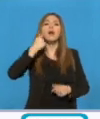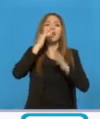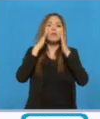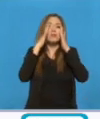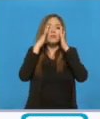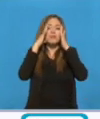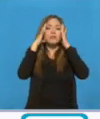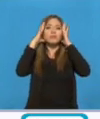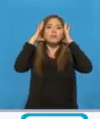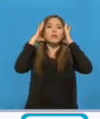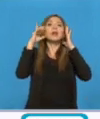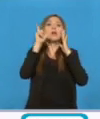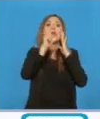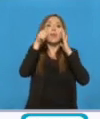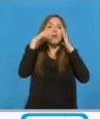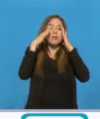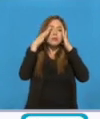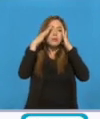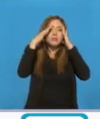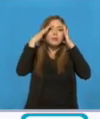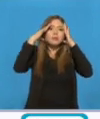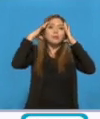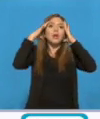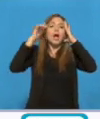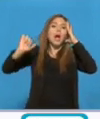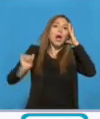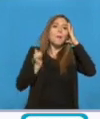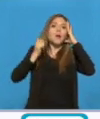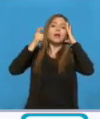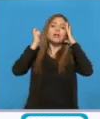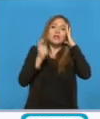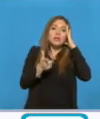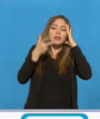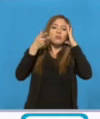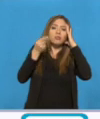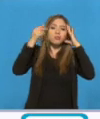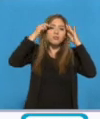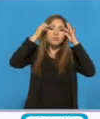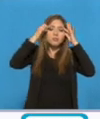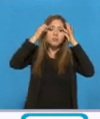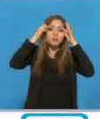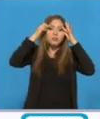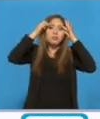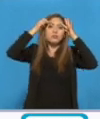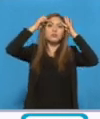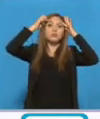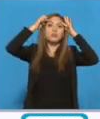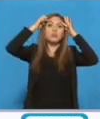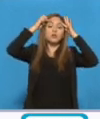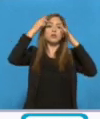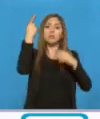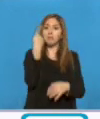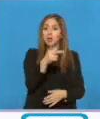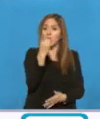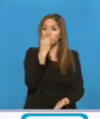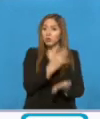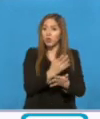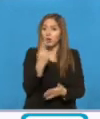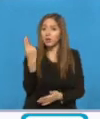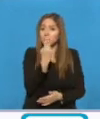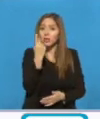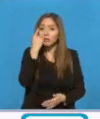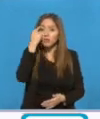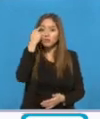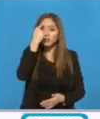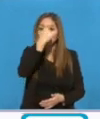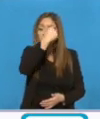puede realizar el estiramiento o el levantamiento de la Aprovechas la ceja. anestesia, por Claro. así decirlo. Pero si solamente necesitamos el levantamiento de la ceja,